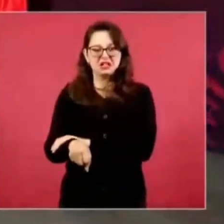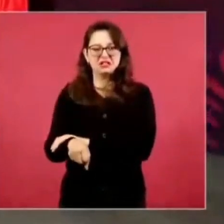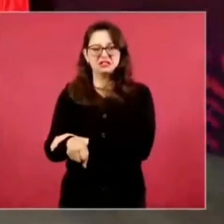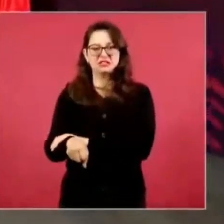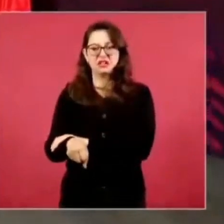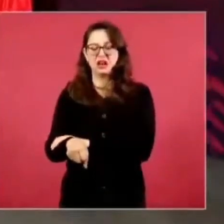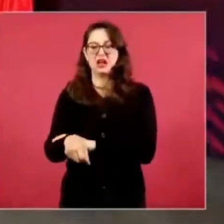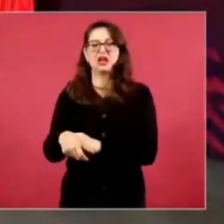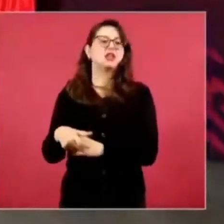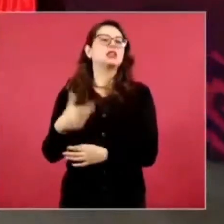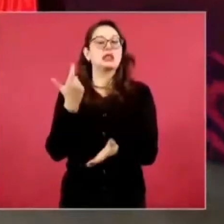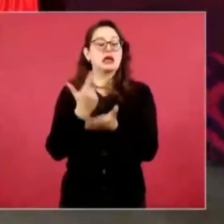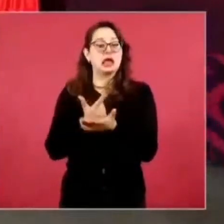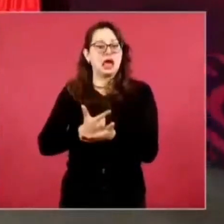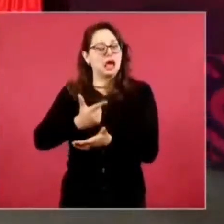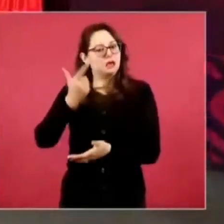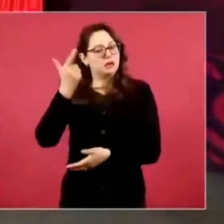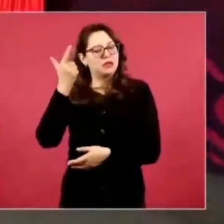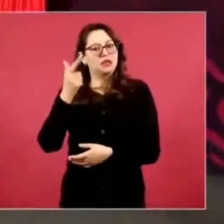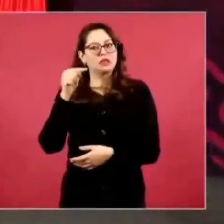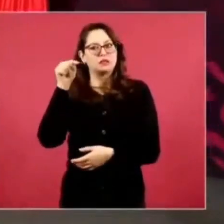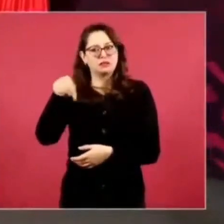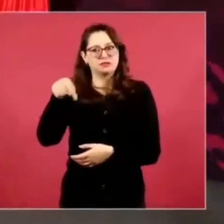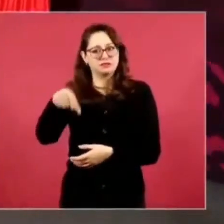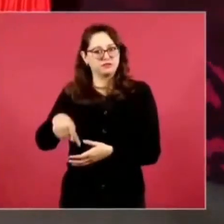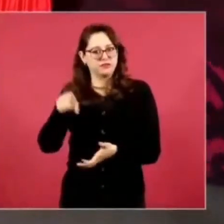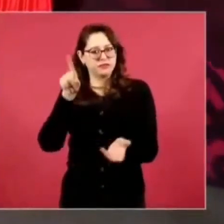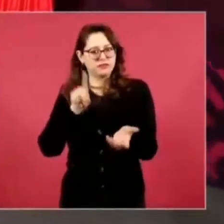de alta seguridad.